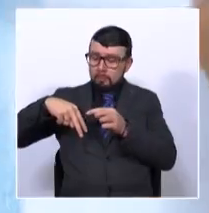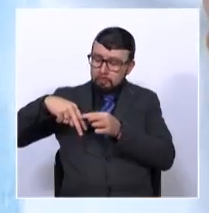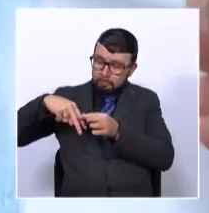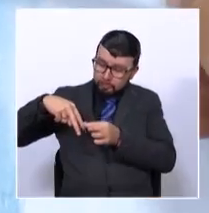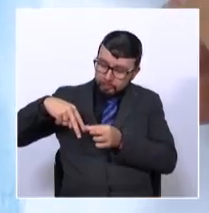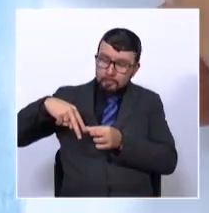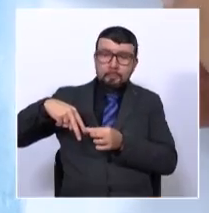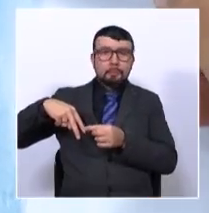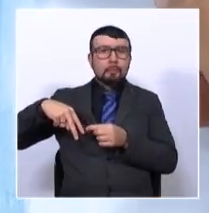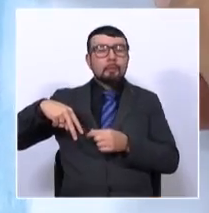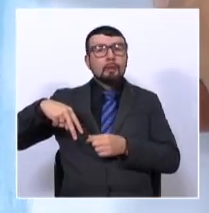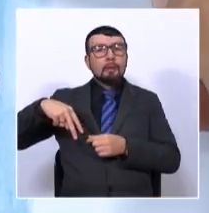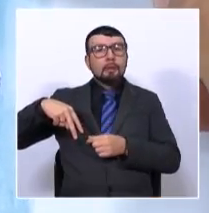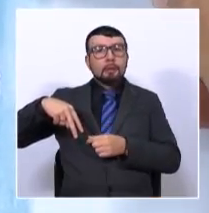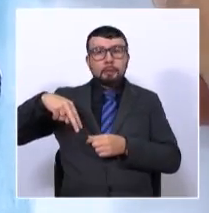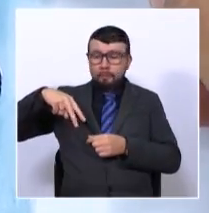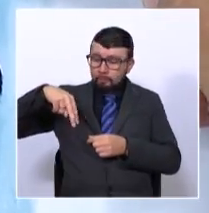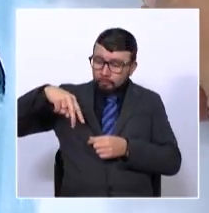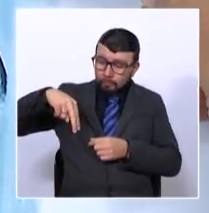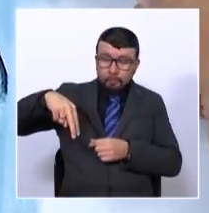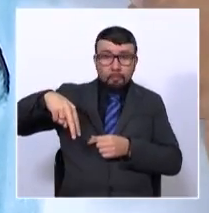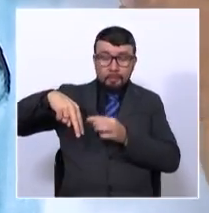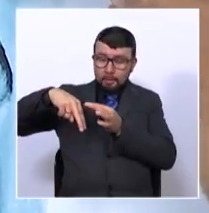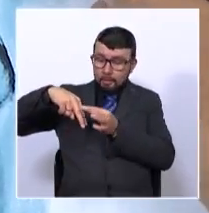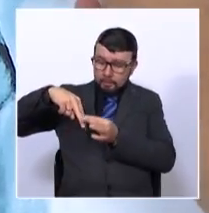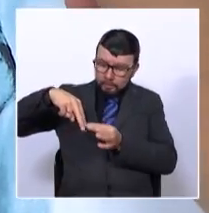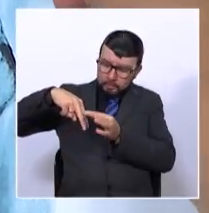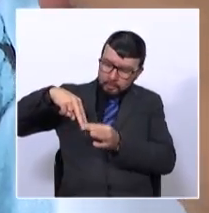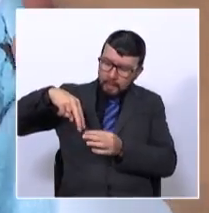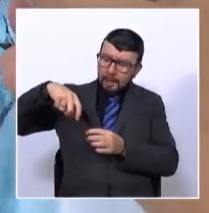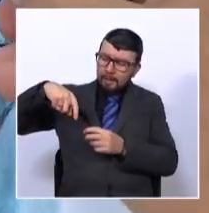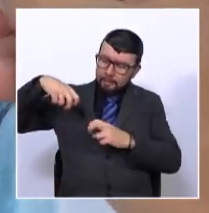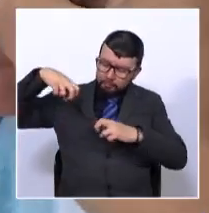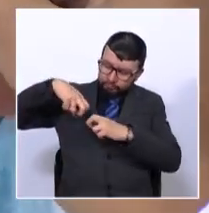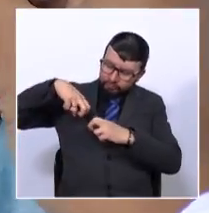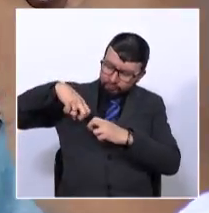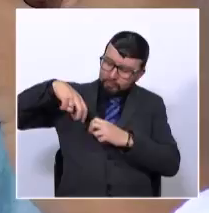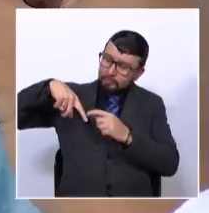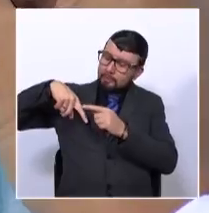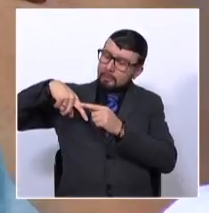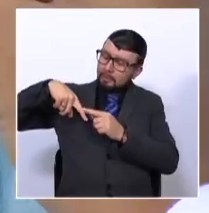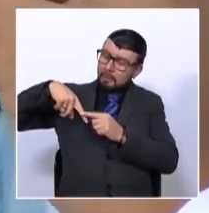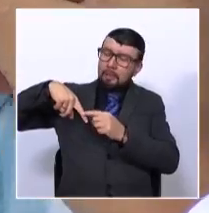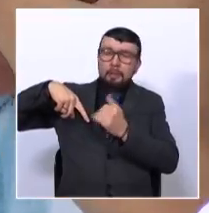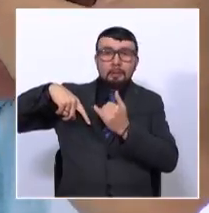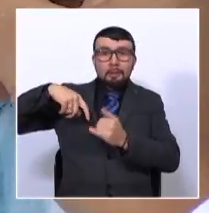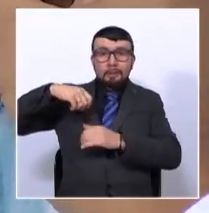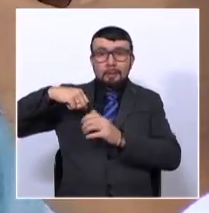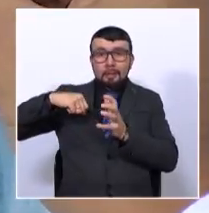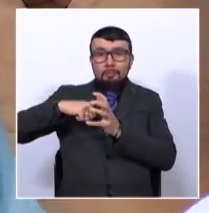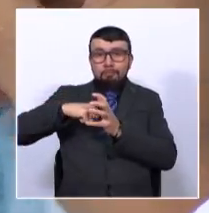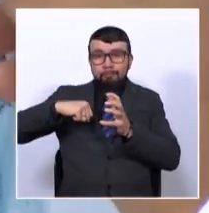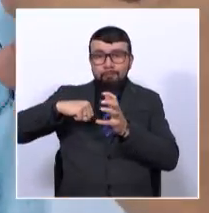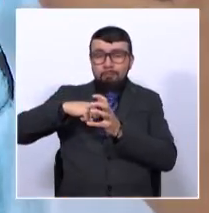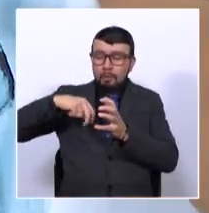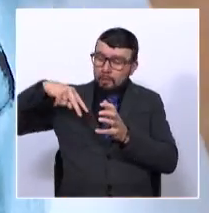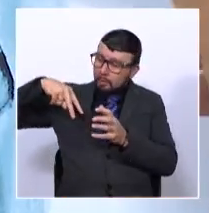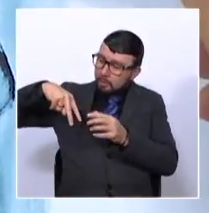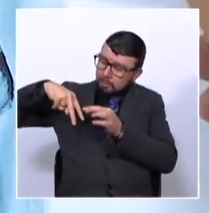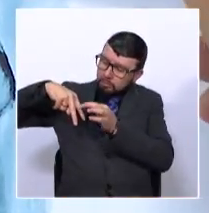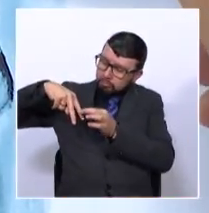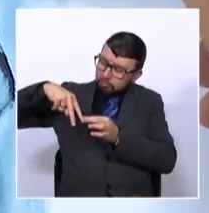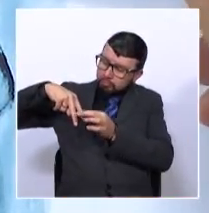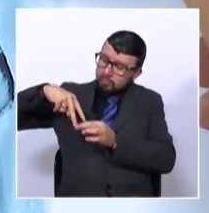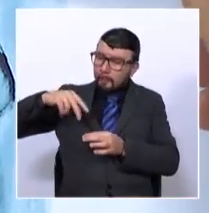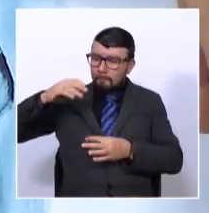cabeza, eso, ahí está. Vemos un espacio más claro, este es el espacio intraarticular, donde están esas estructuras que a los